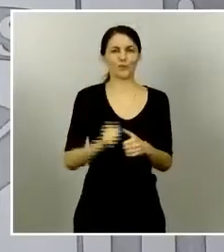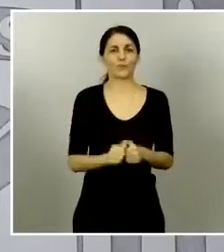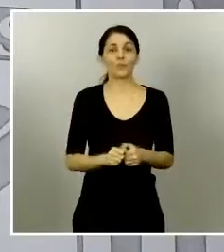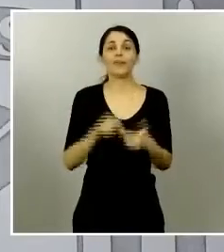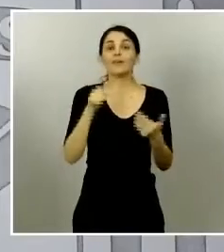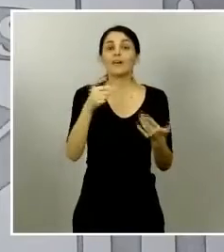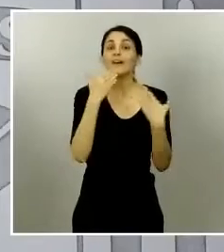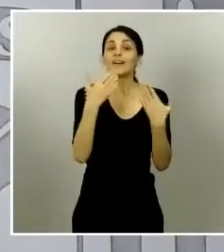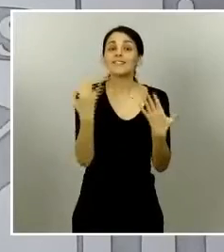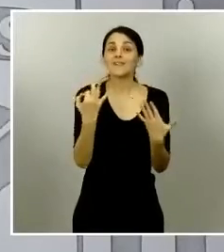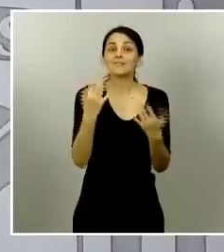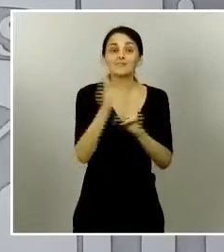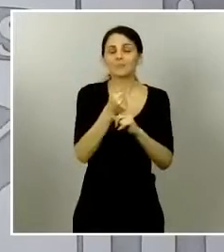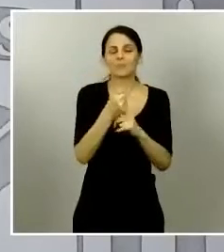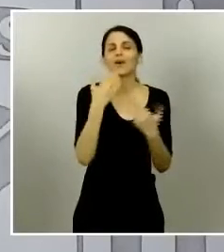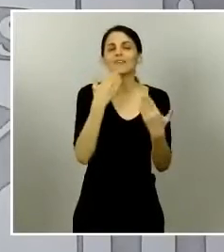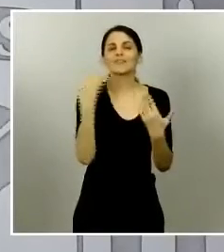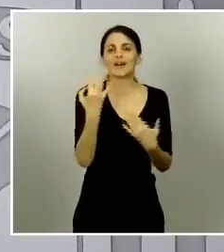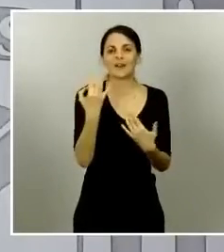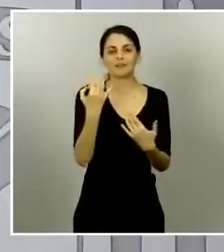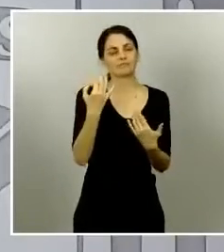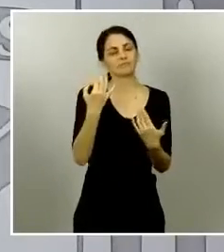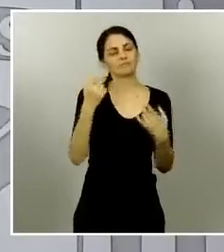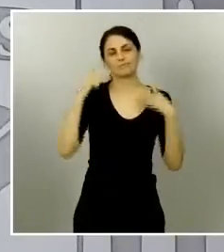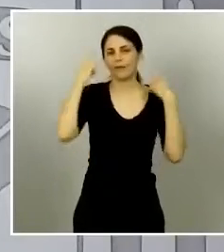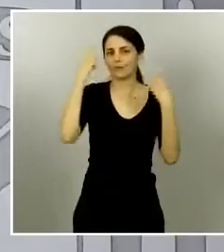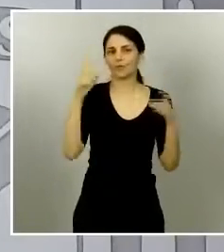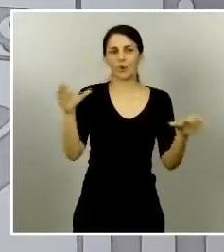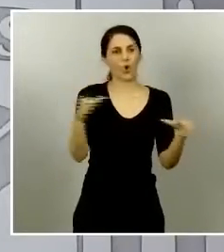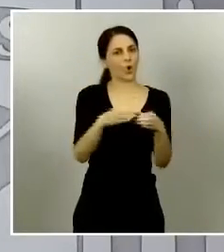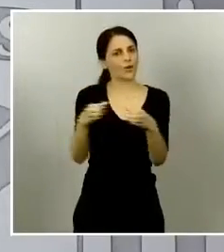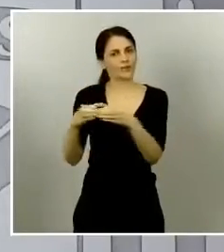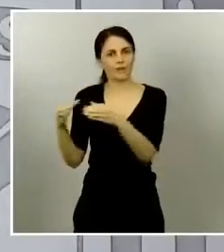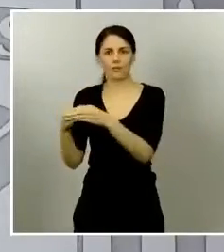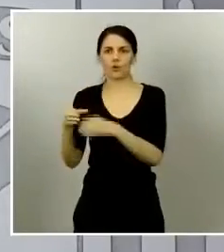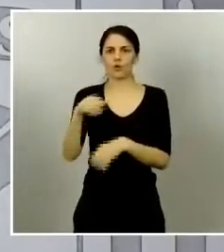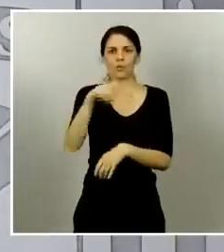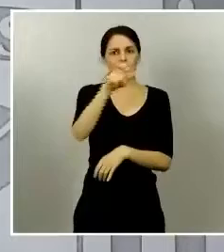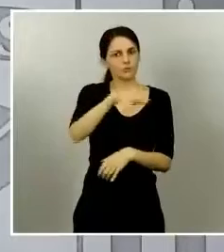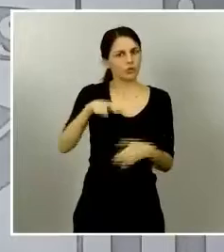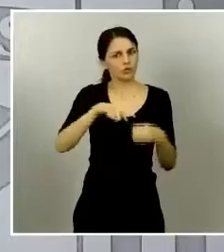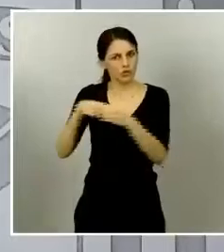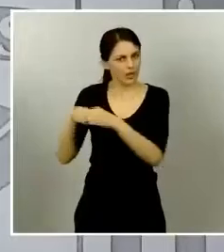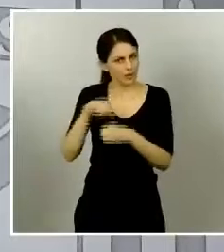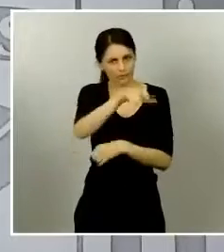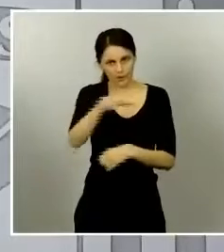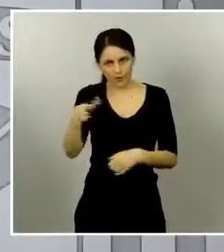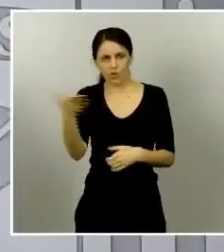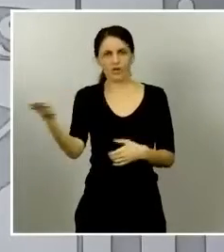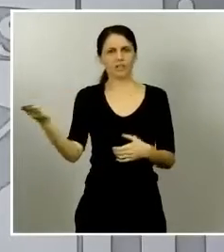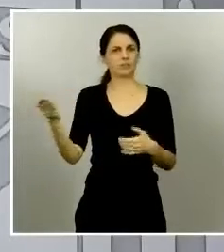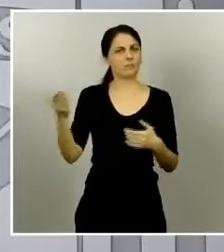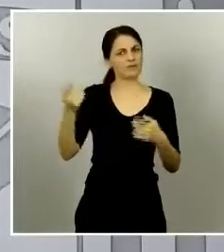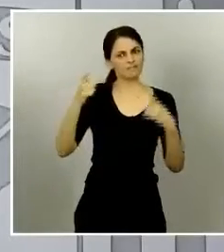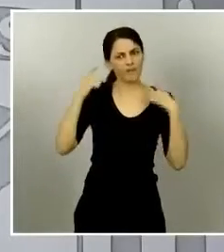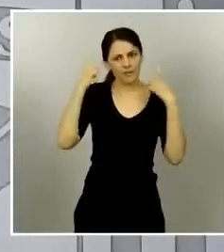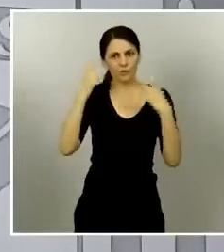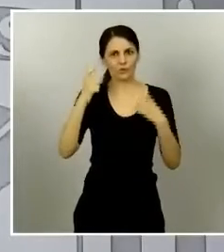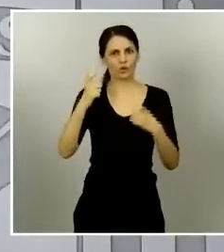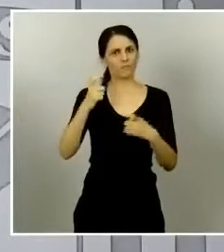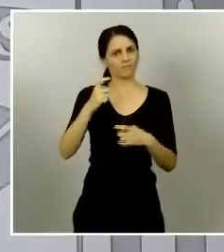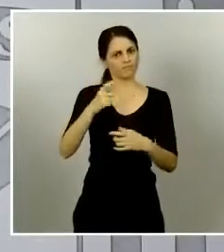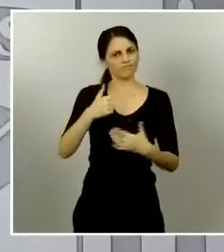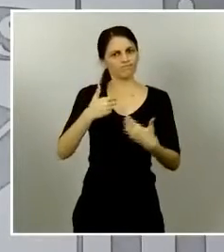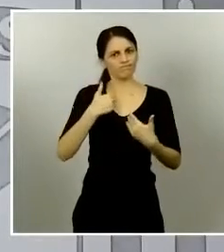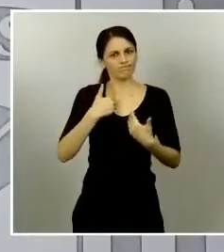Y esto significa, y hay que repetirlo, que ha sido el esfuerzo colectivo, el ejemplar compromiso cívico del conjunto de la sociedad